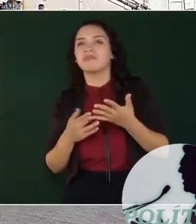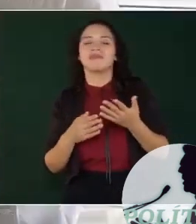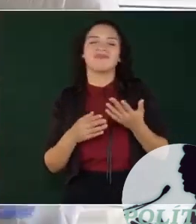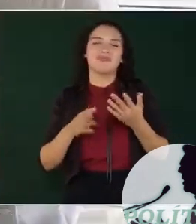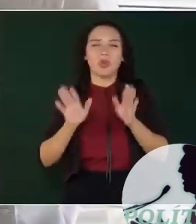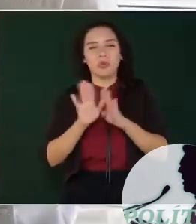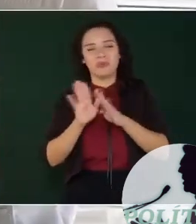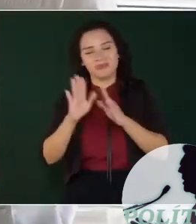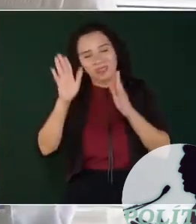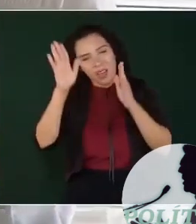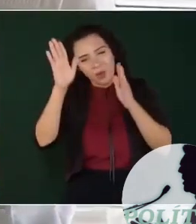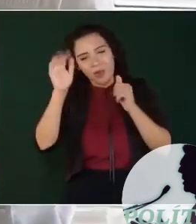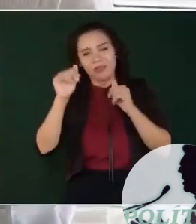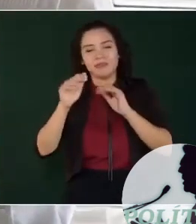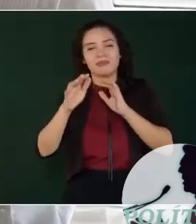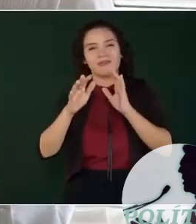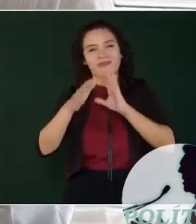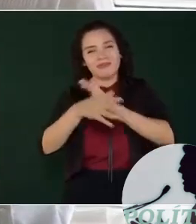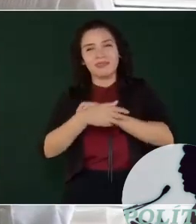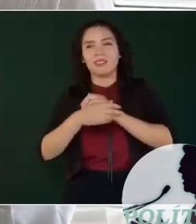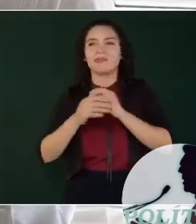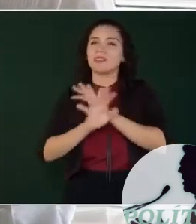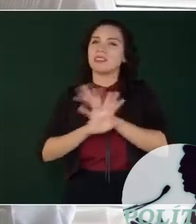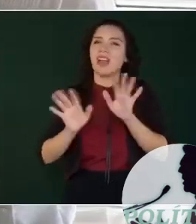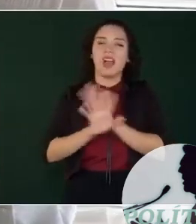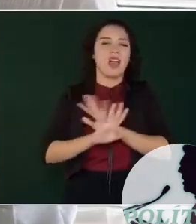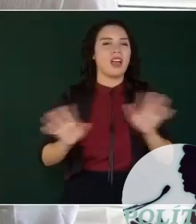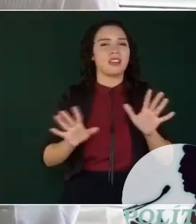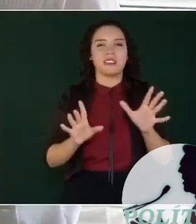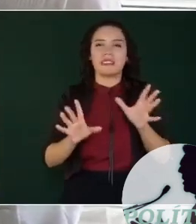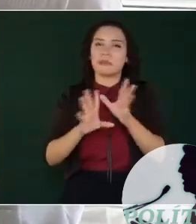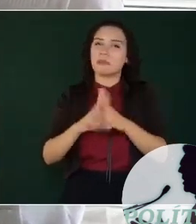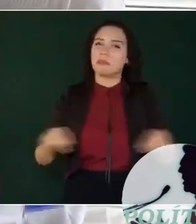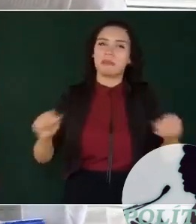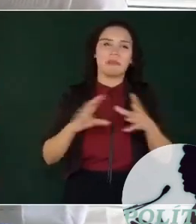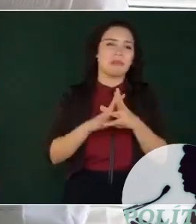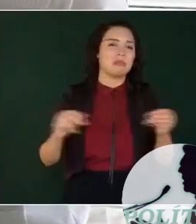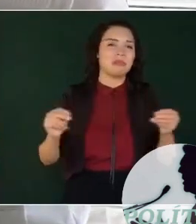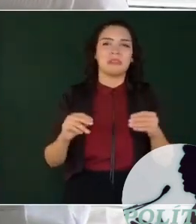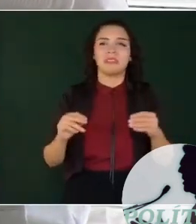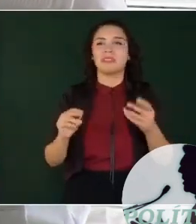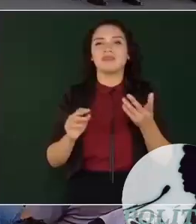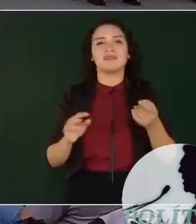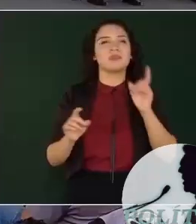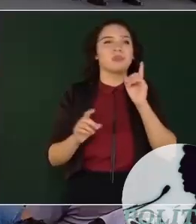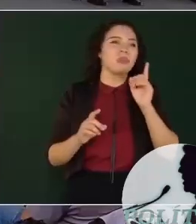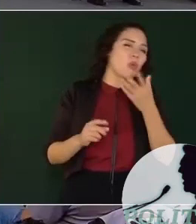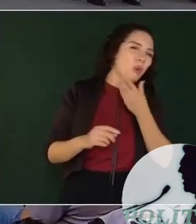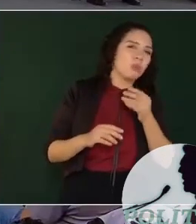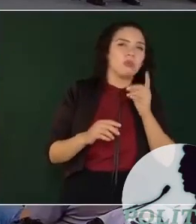crimen organizado para que las desapariciones pues dejen de existir, dejen de ser como tal.